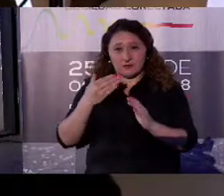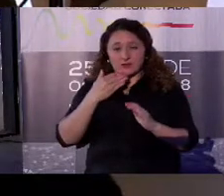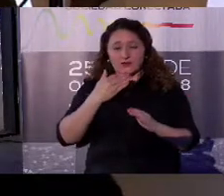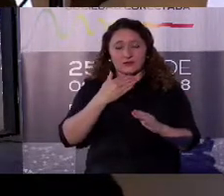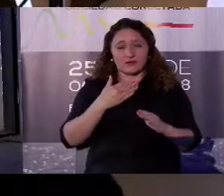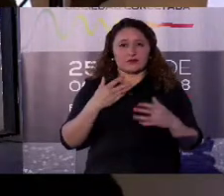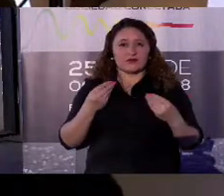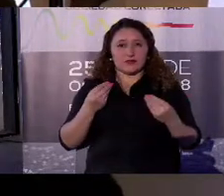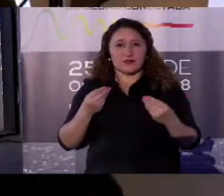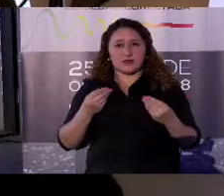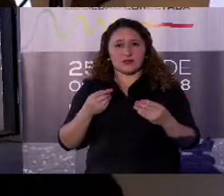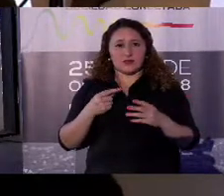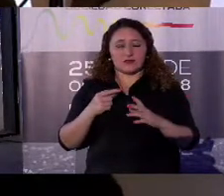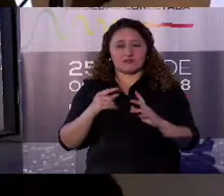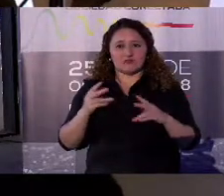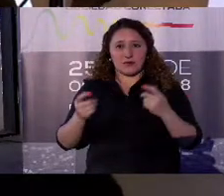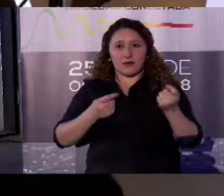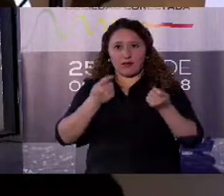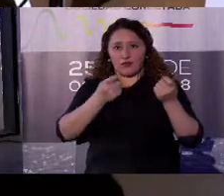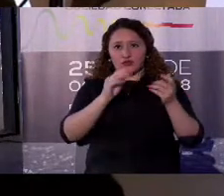poder cubrir un mercado.